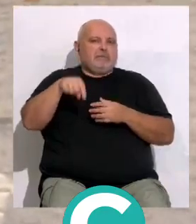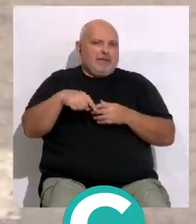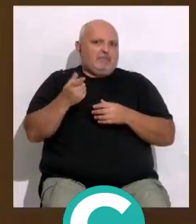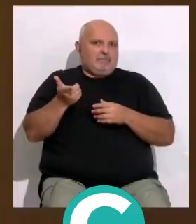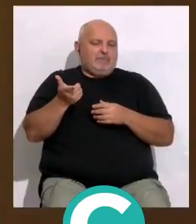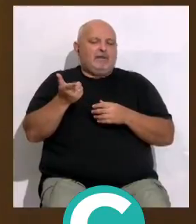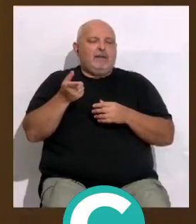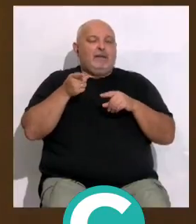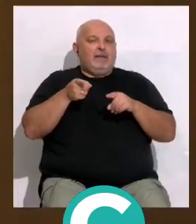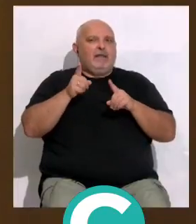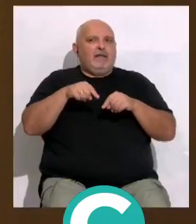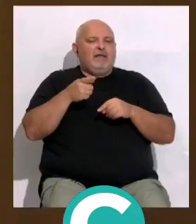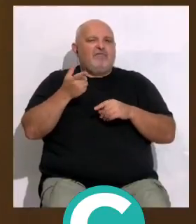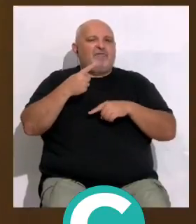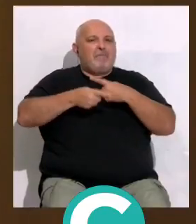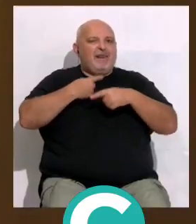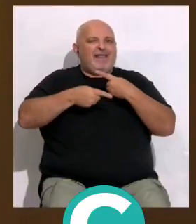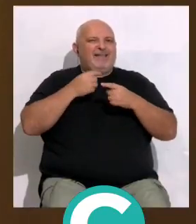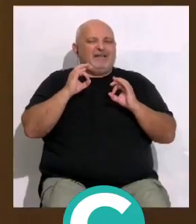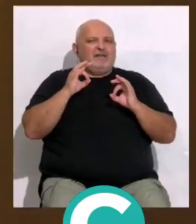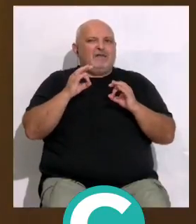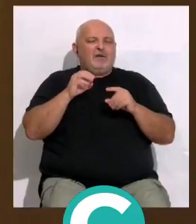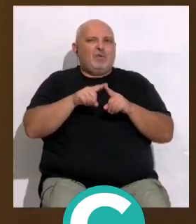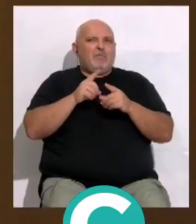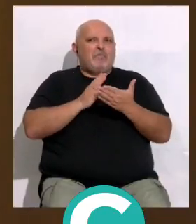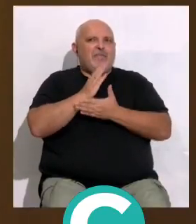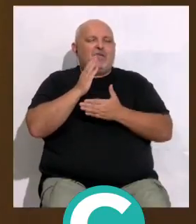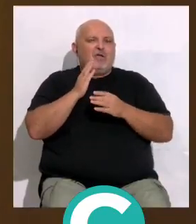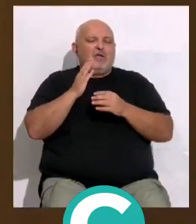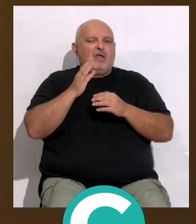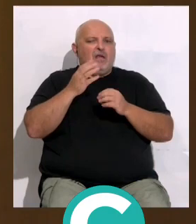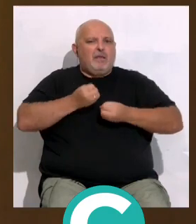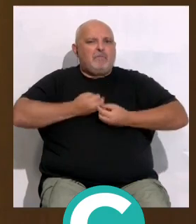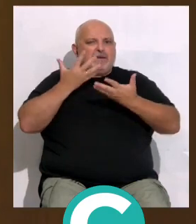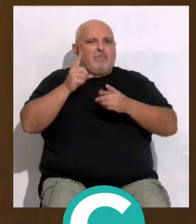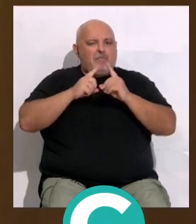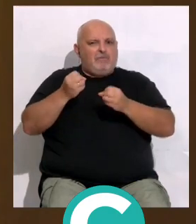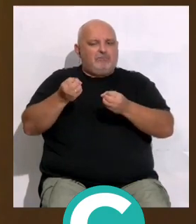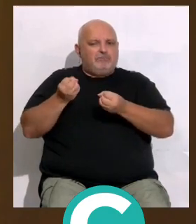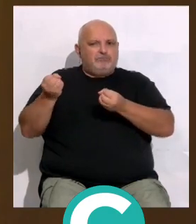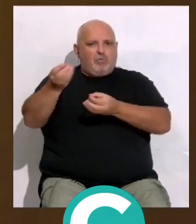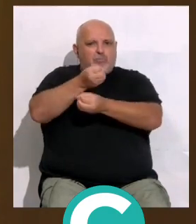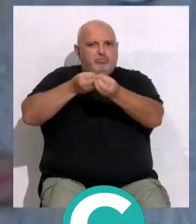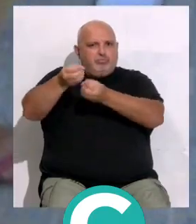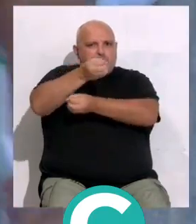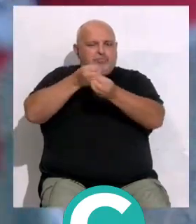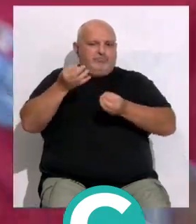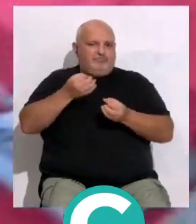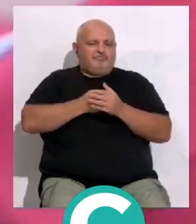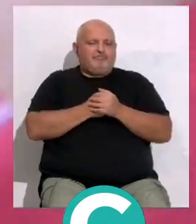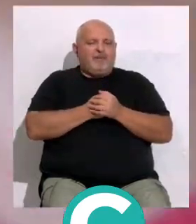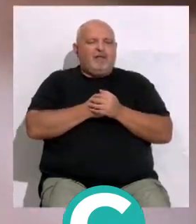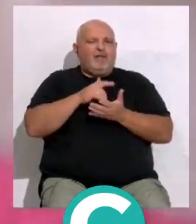Y fundamentalmente también la familia como un medio donde se puedan expresar los problemas y se puedan hablar de ellos. En cuanto